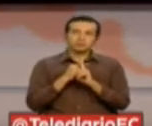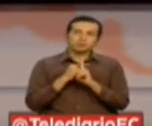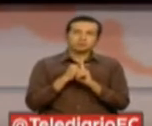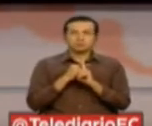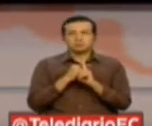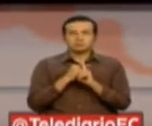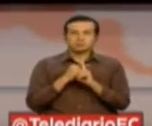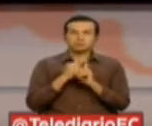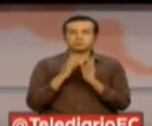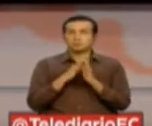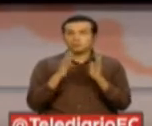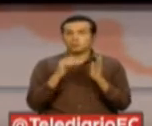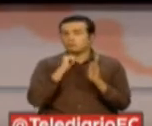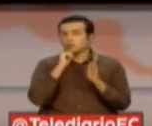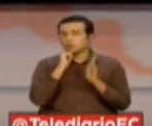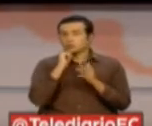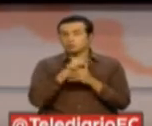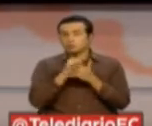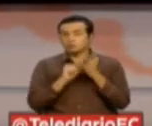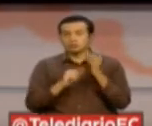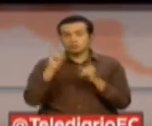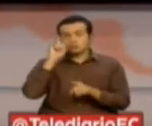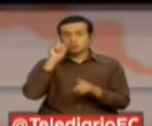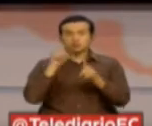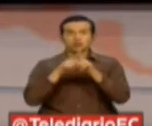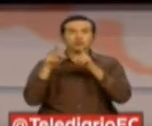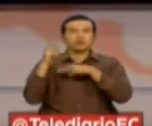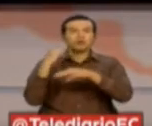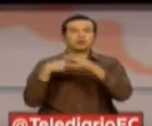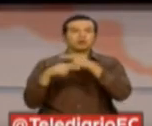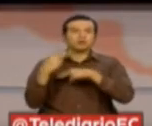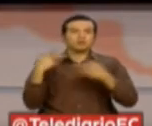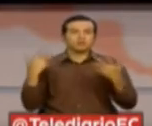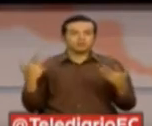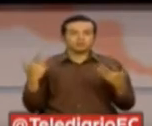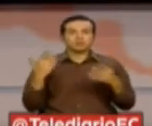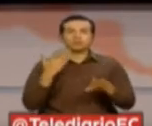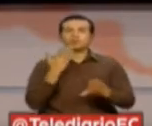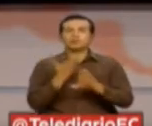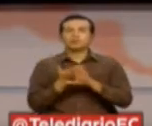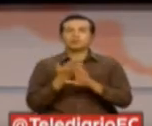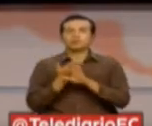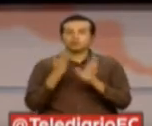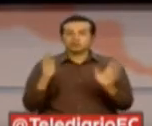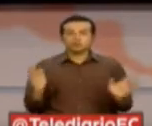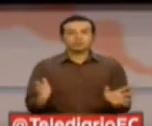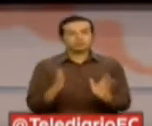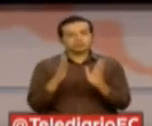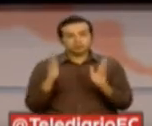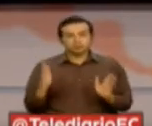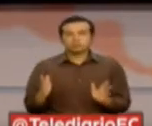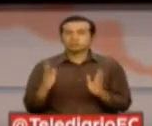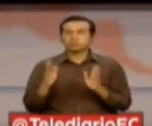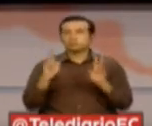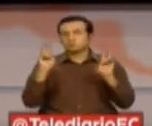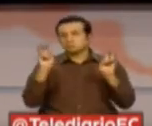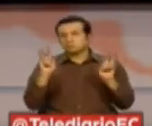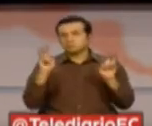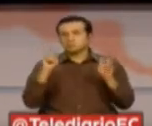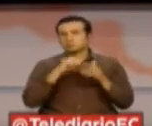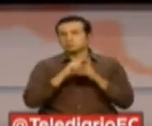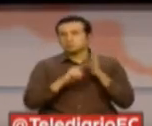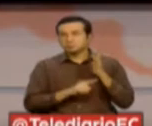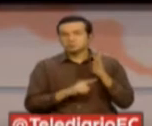pero hay grandes ausentes por ejemplo los acuerdos comerciales se plantea un tema de incentivos se plantean muchos temas de